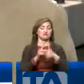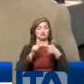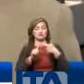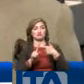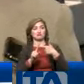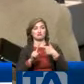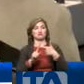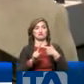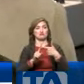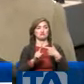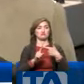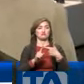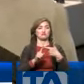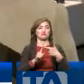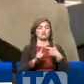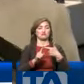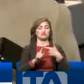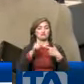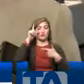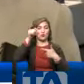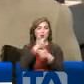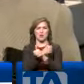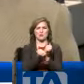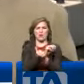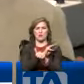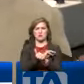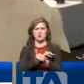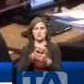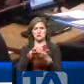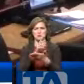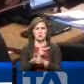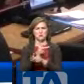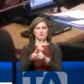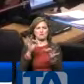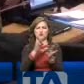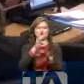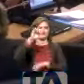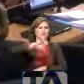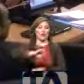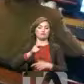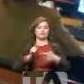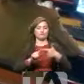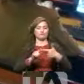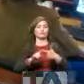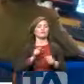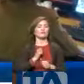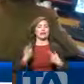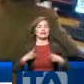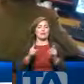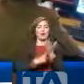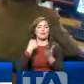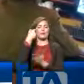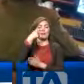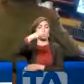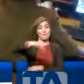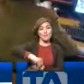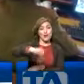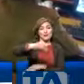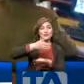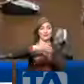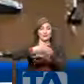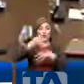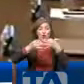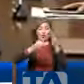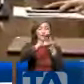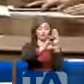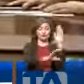mal funcionamiento de los gobiernos autónomos descentralizados. El Pleno debatirá este tema el siguiente martes y luego irá a la